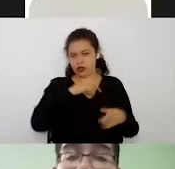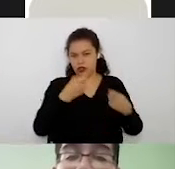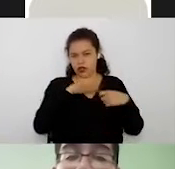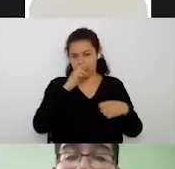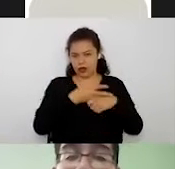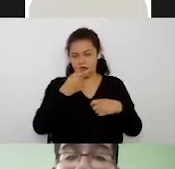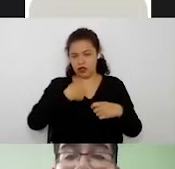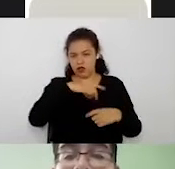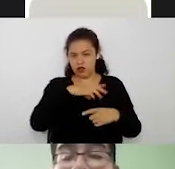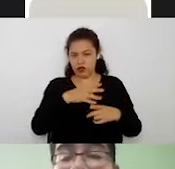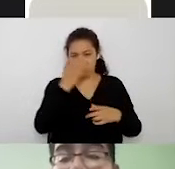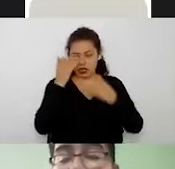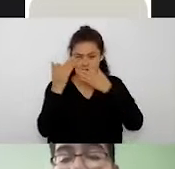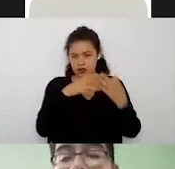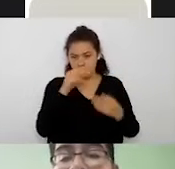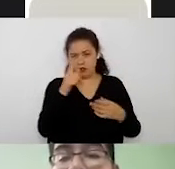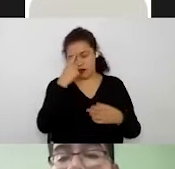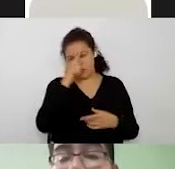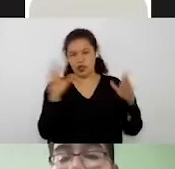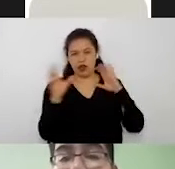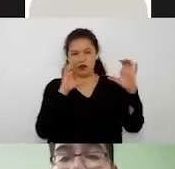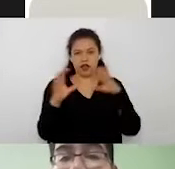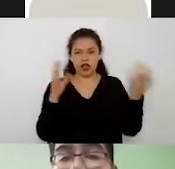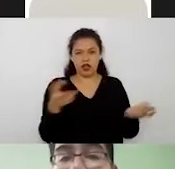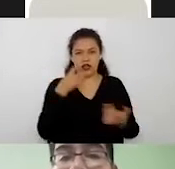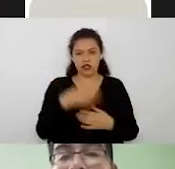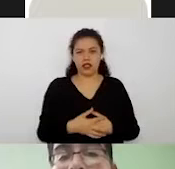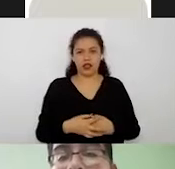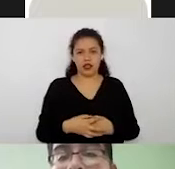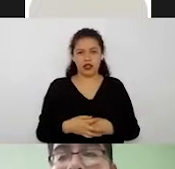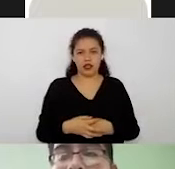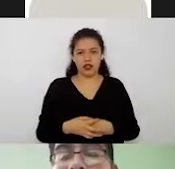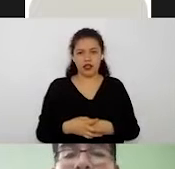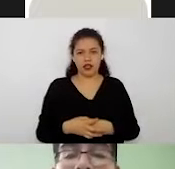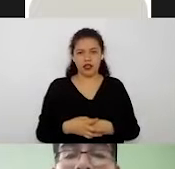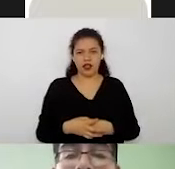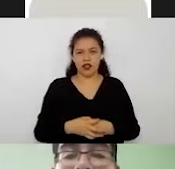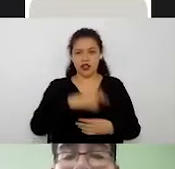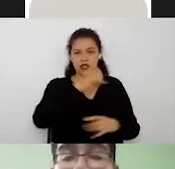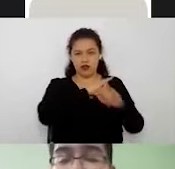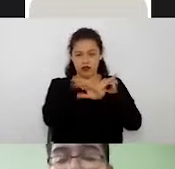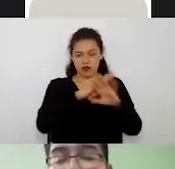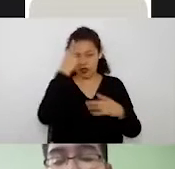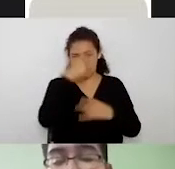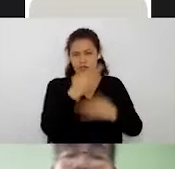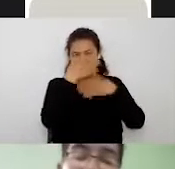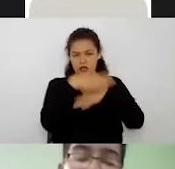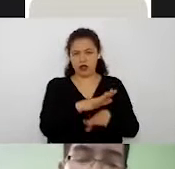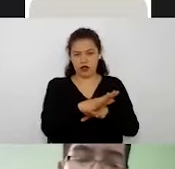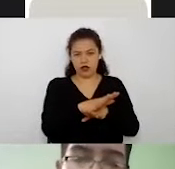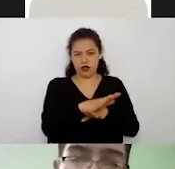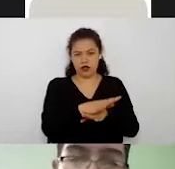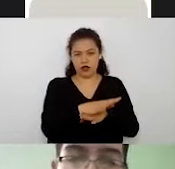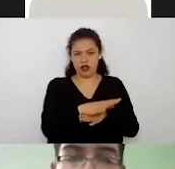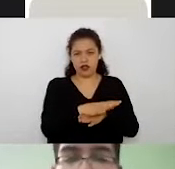de comunicación es la única a la que le compete dar información acerca de lo que está pasando.